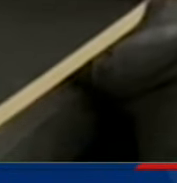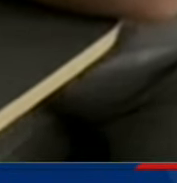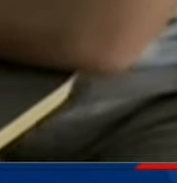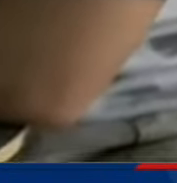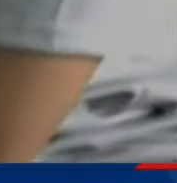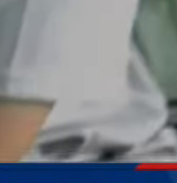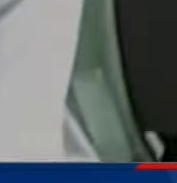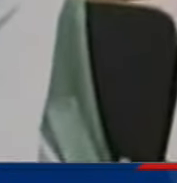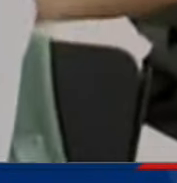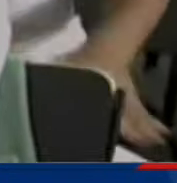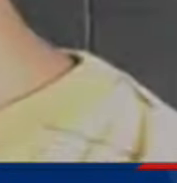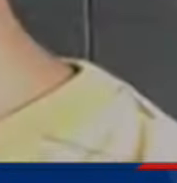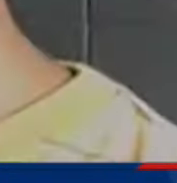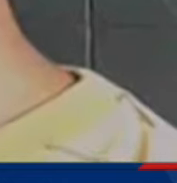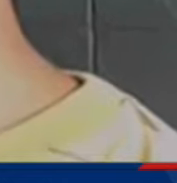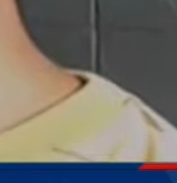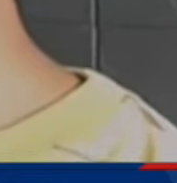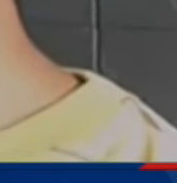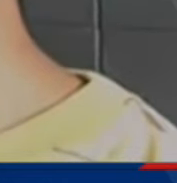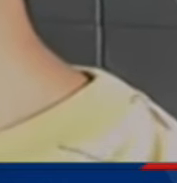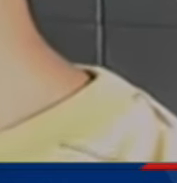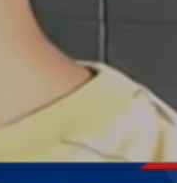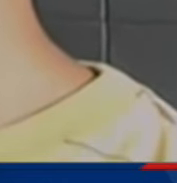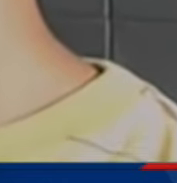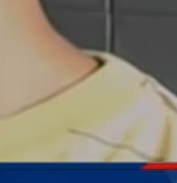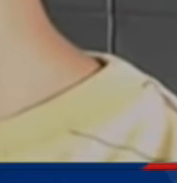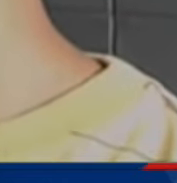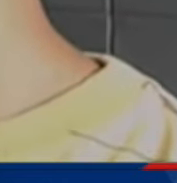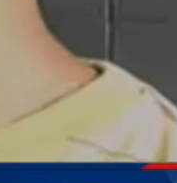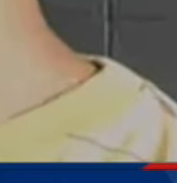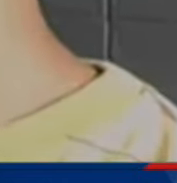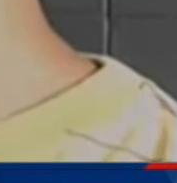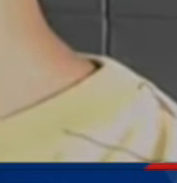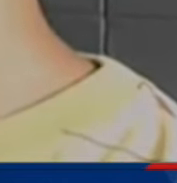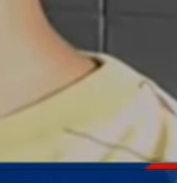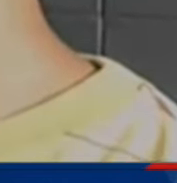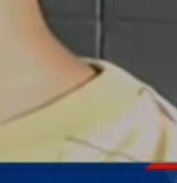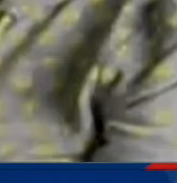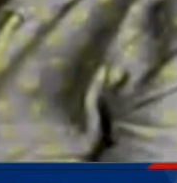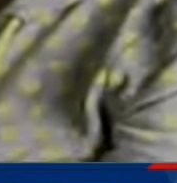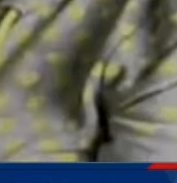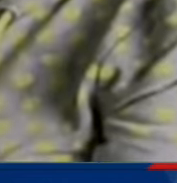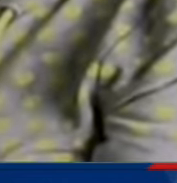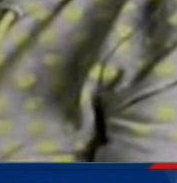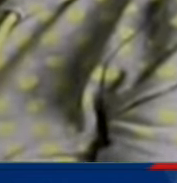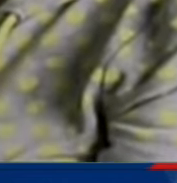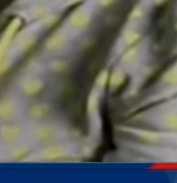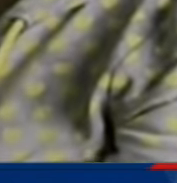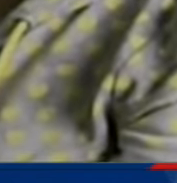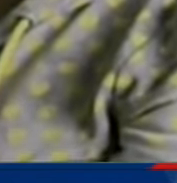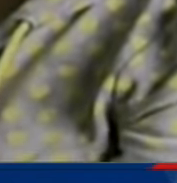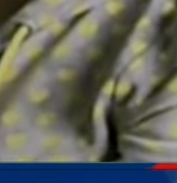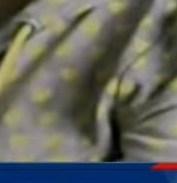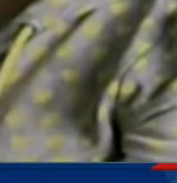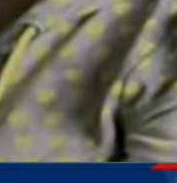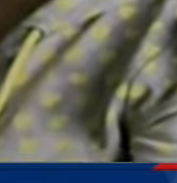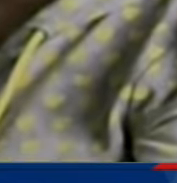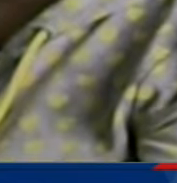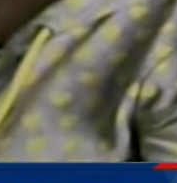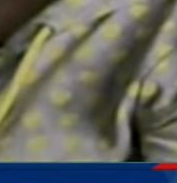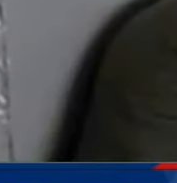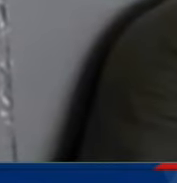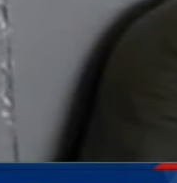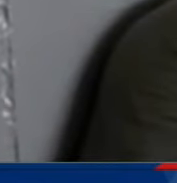presidente, en el año de 1981 fue construida esta sede. Justamente está cumpliendo en este año